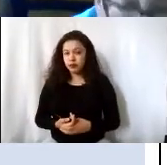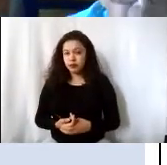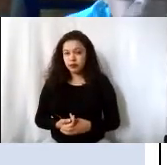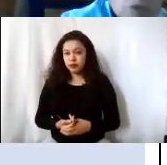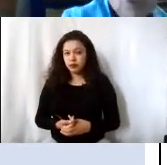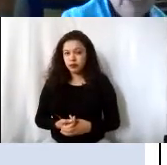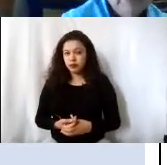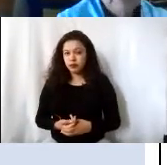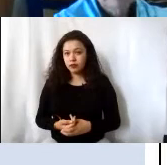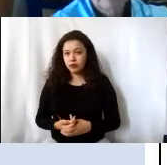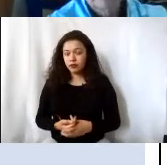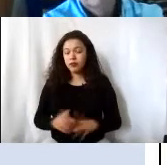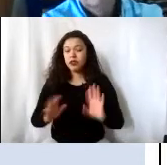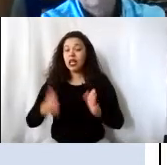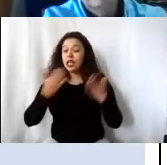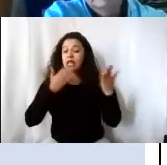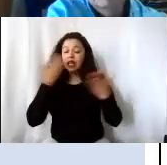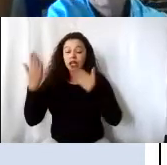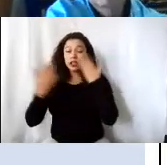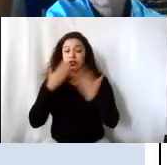desde el estudio, está ya